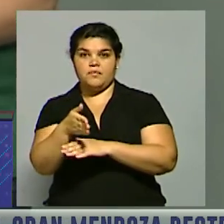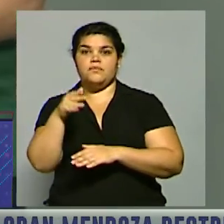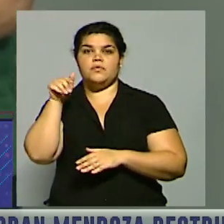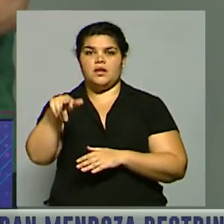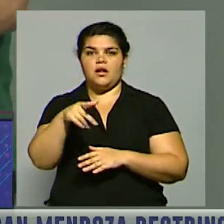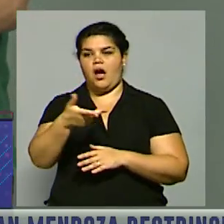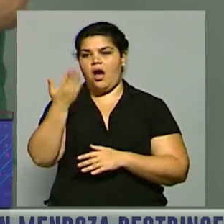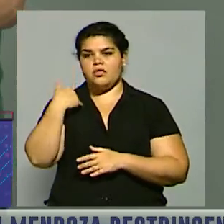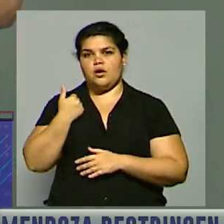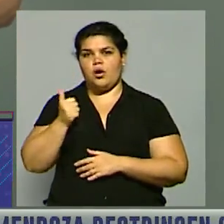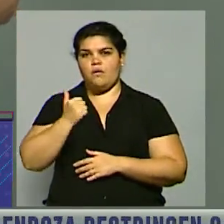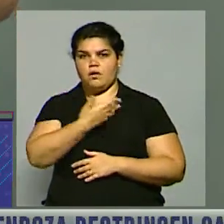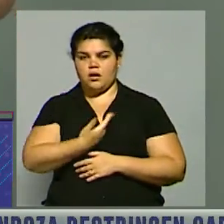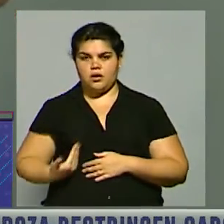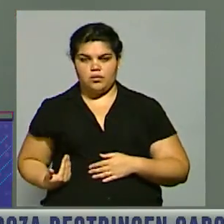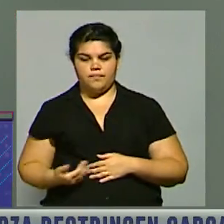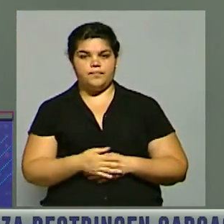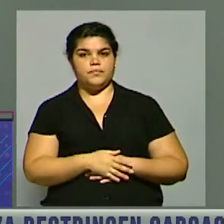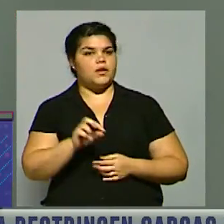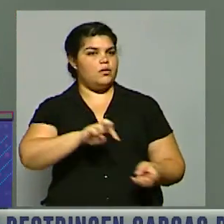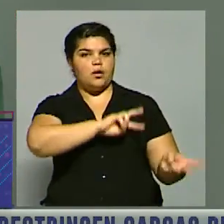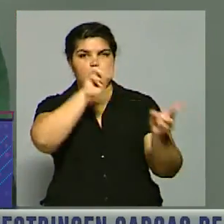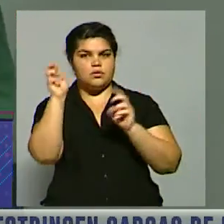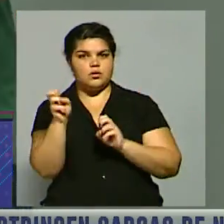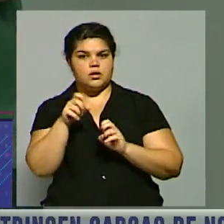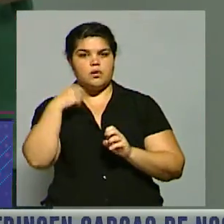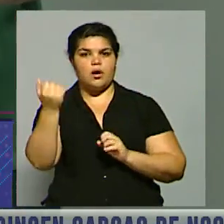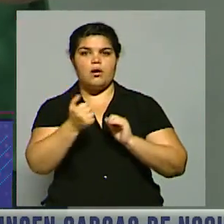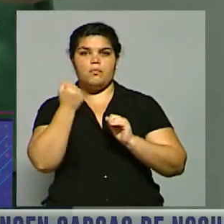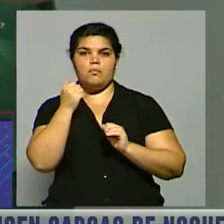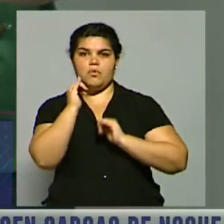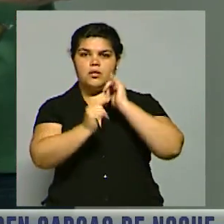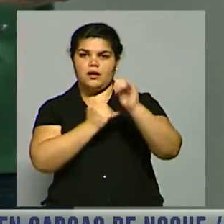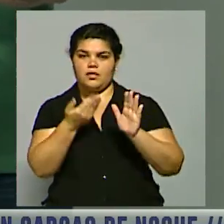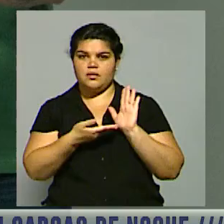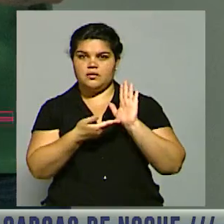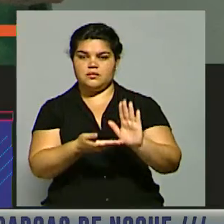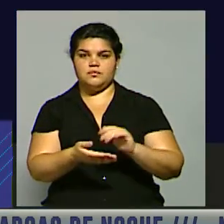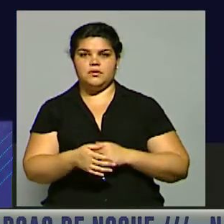última dictadura. Momento de repasar otros títulos en Unidiversidad Noticias.